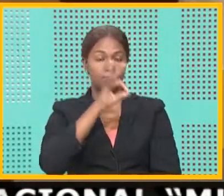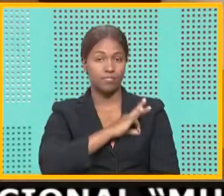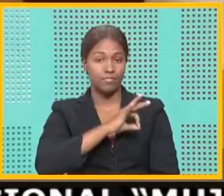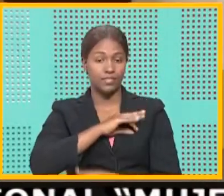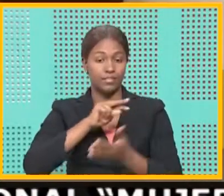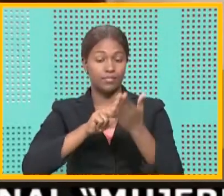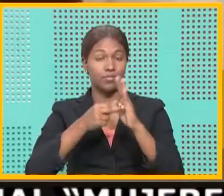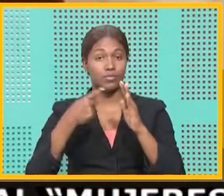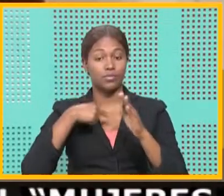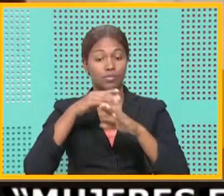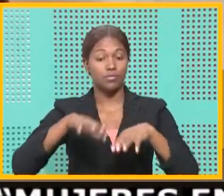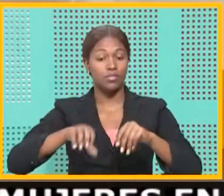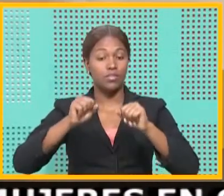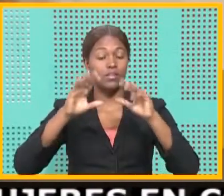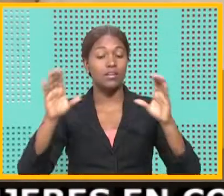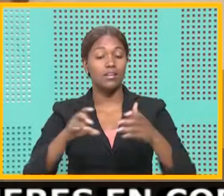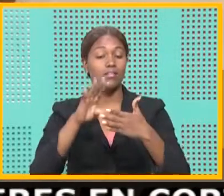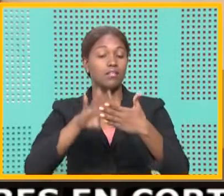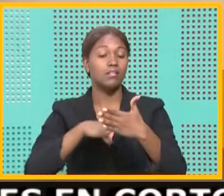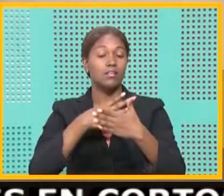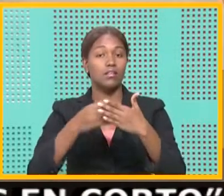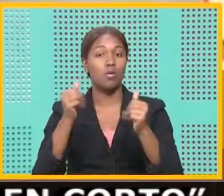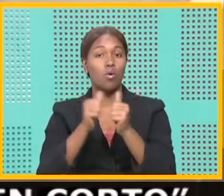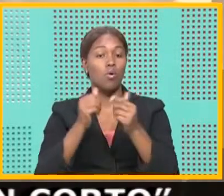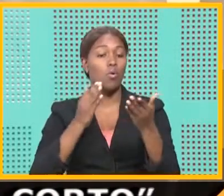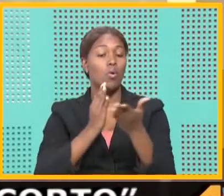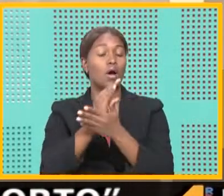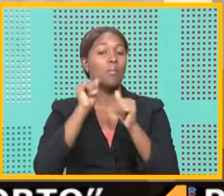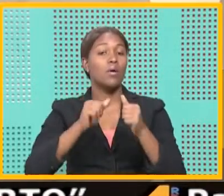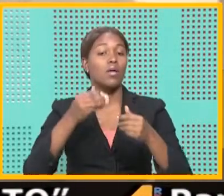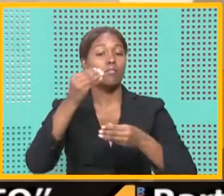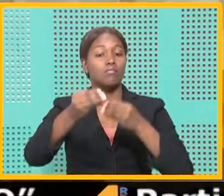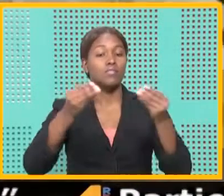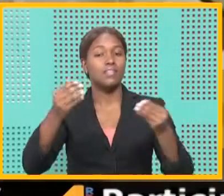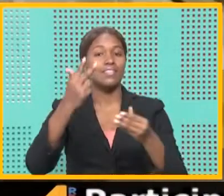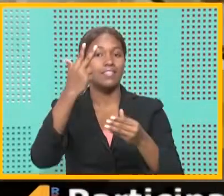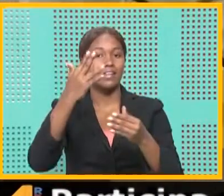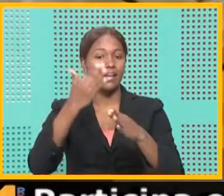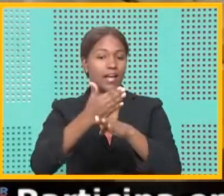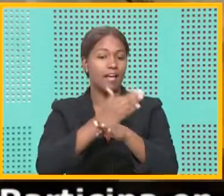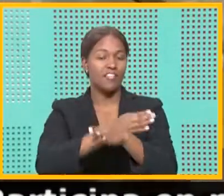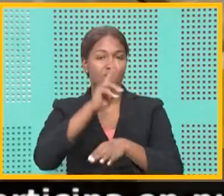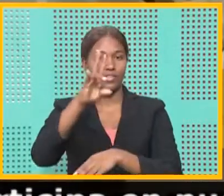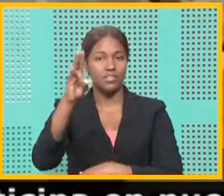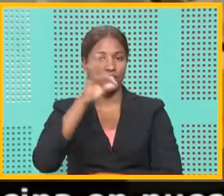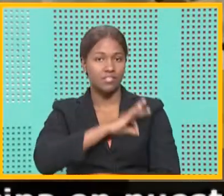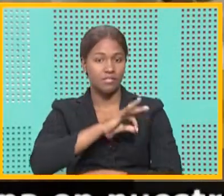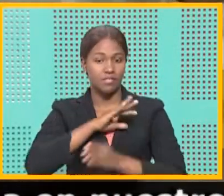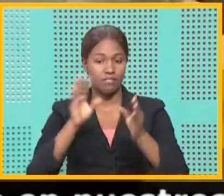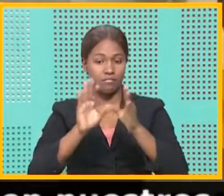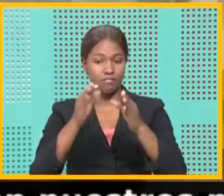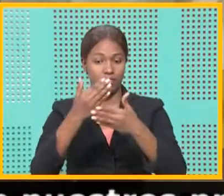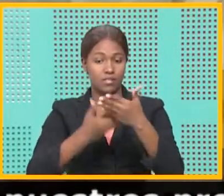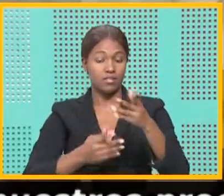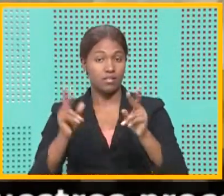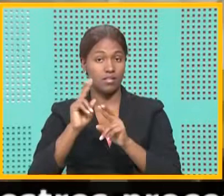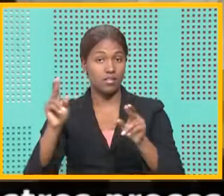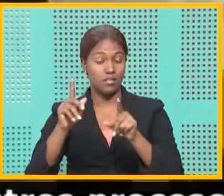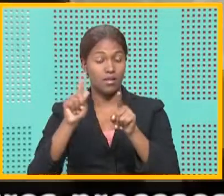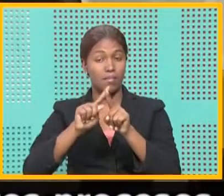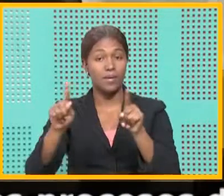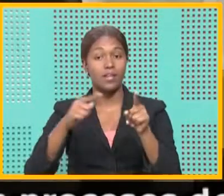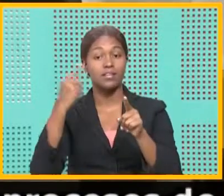O sea, nosotros estamos haciendo una agenda con la posibilidad de hacer 3 entregas antes del 27 de febrero de título definitivo, pero